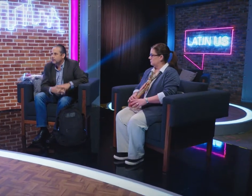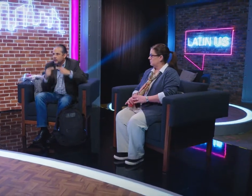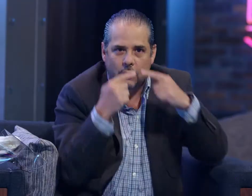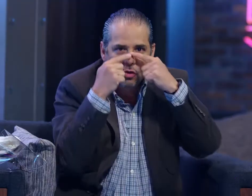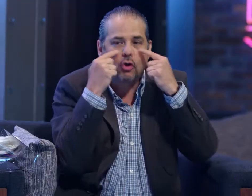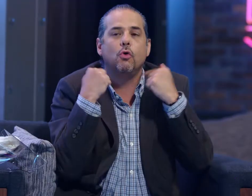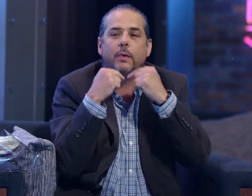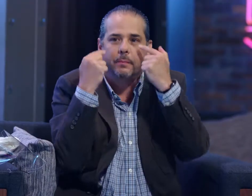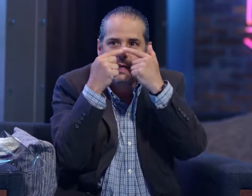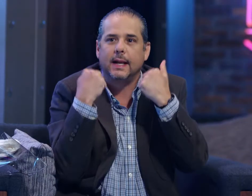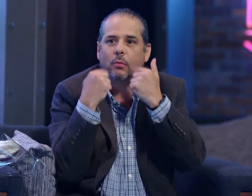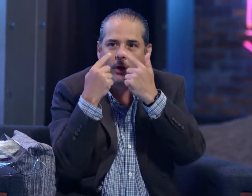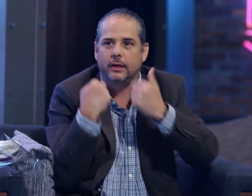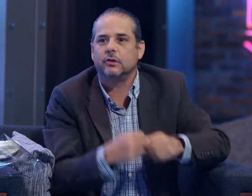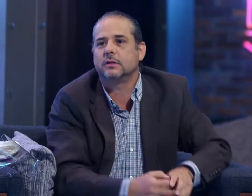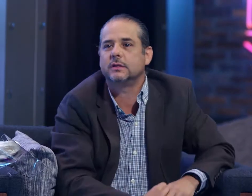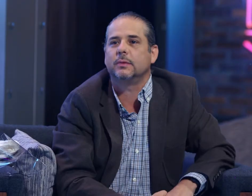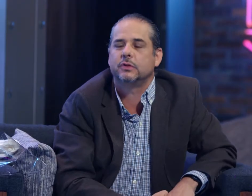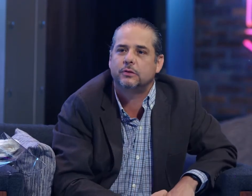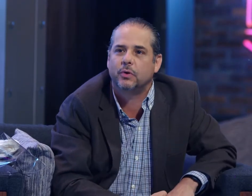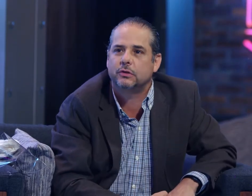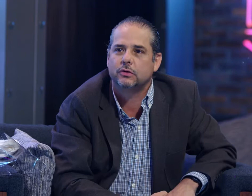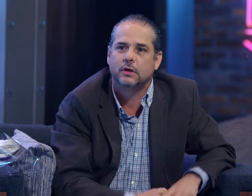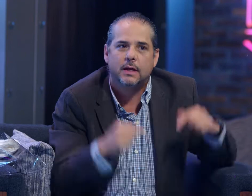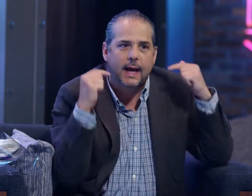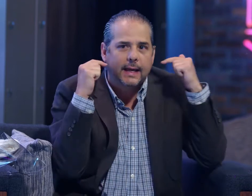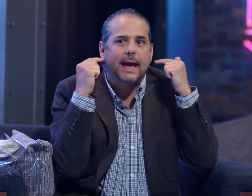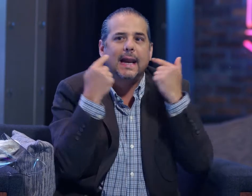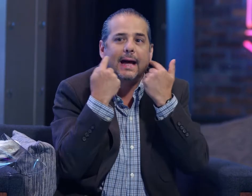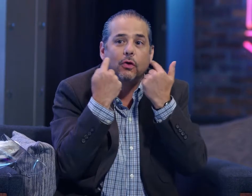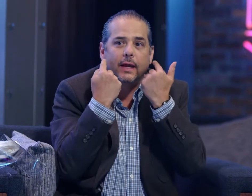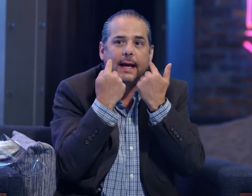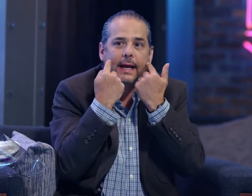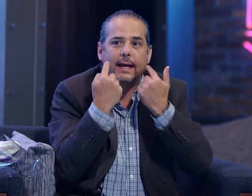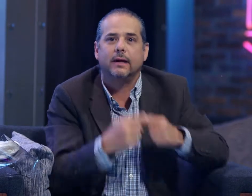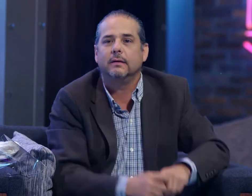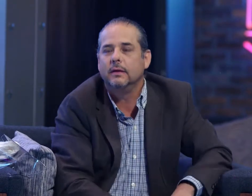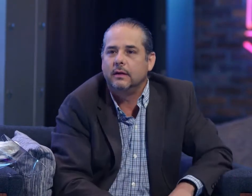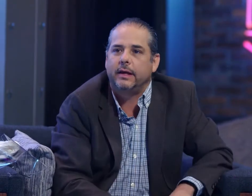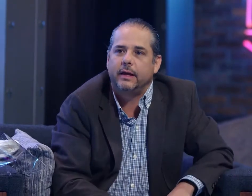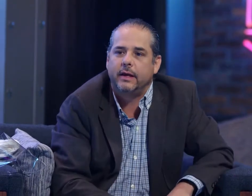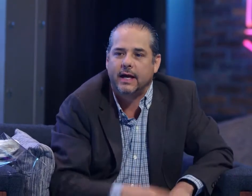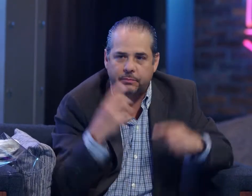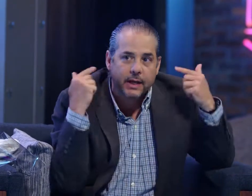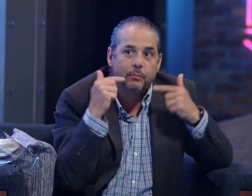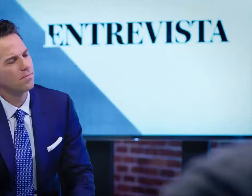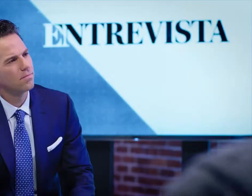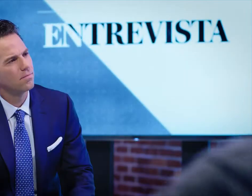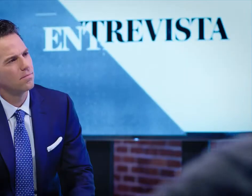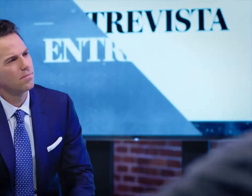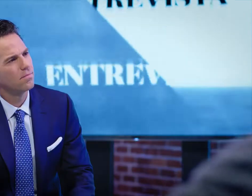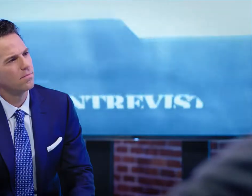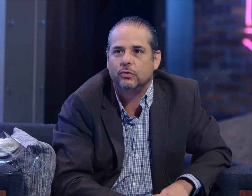rompen, no cubren bien la boca, entonces estamos expuestos a que al lado de la cara